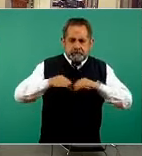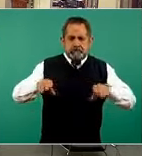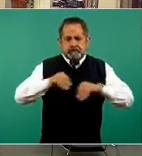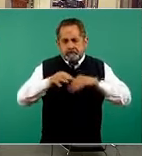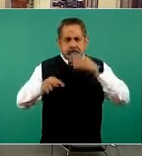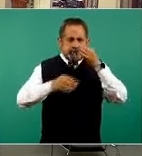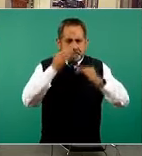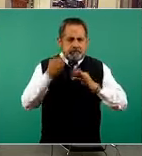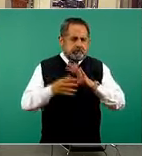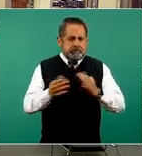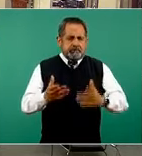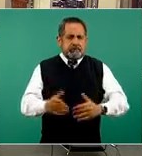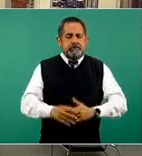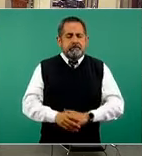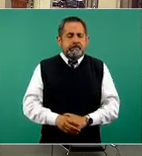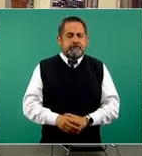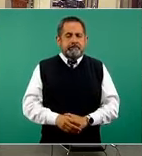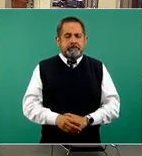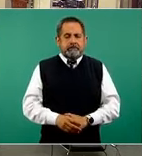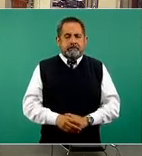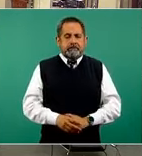noche.